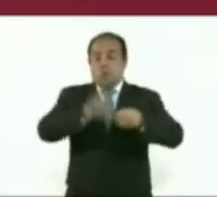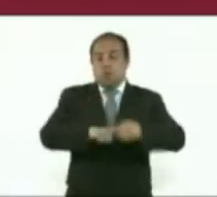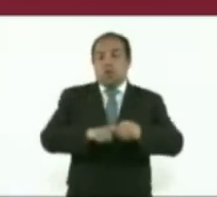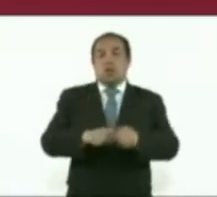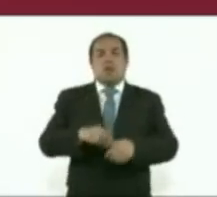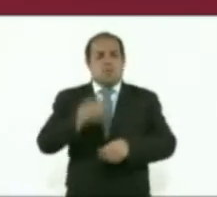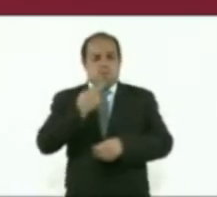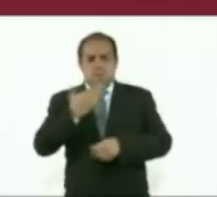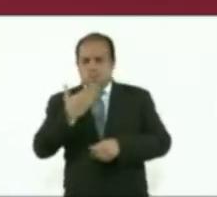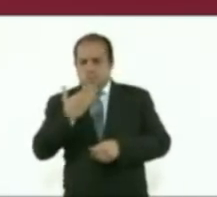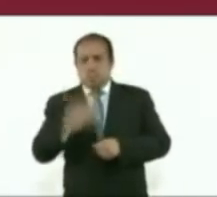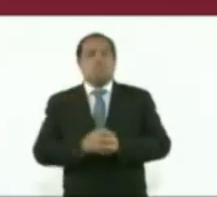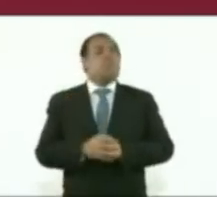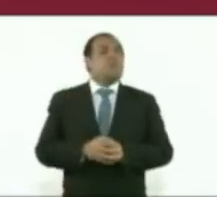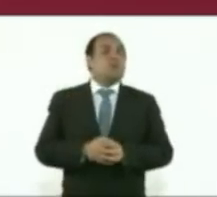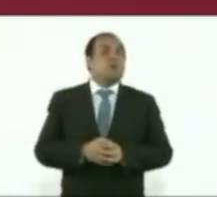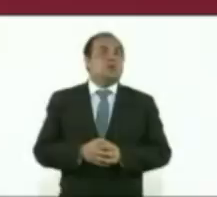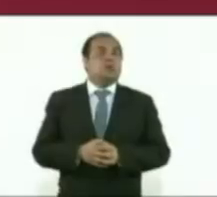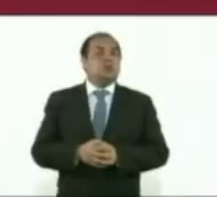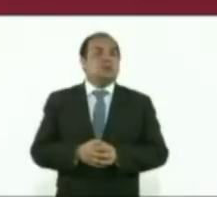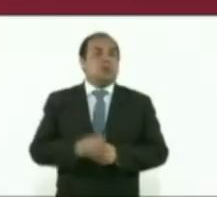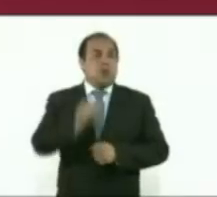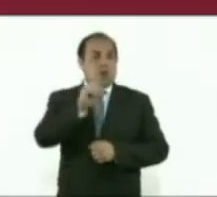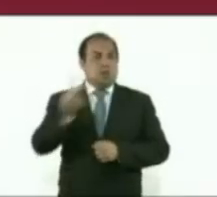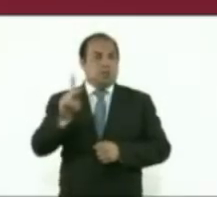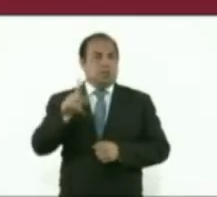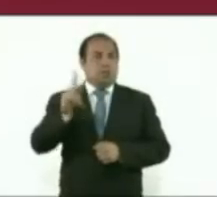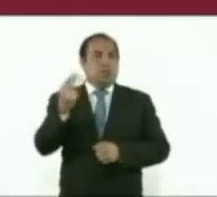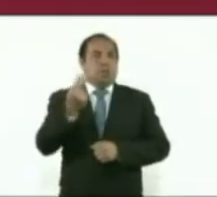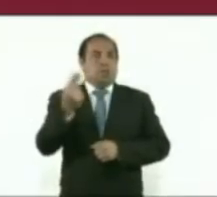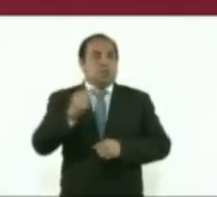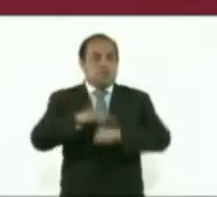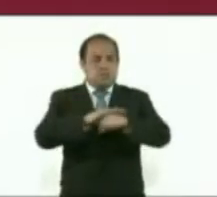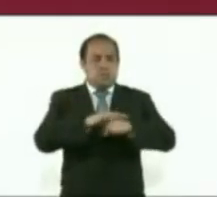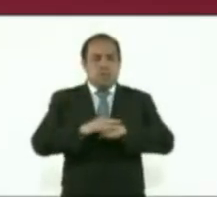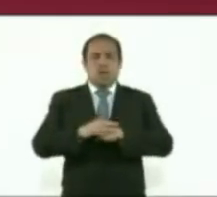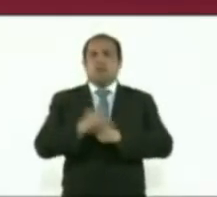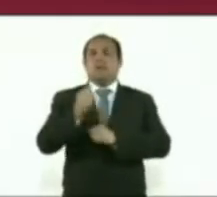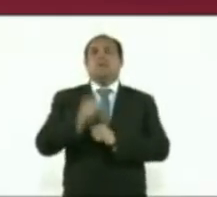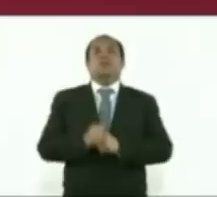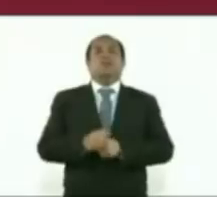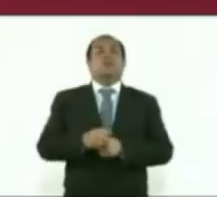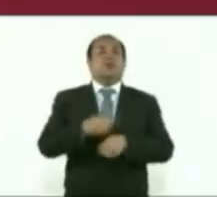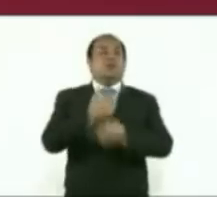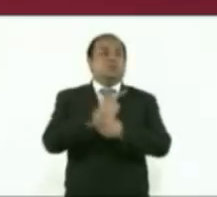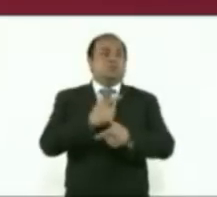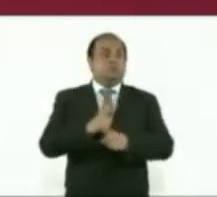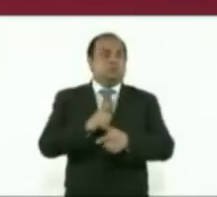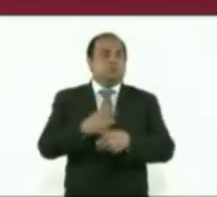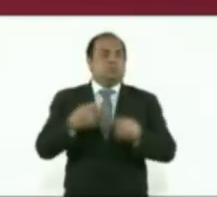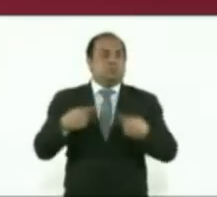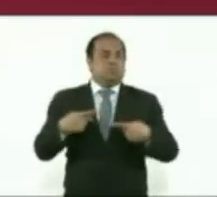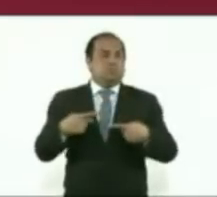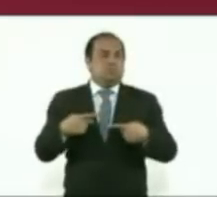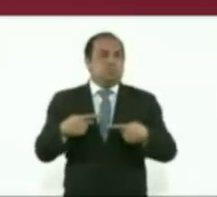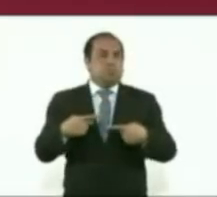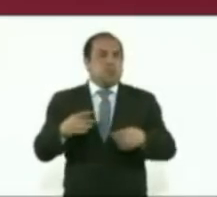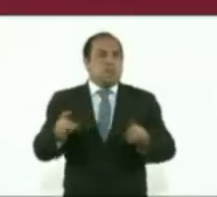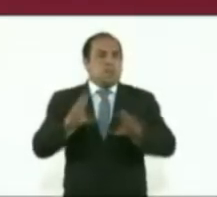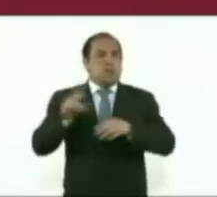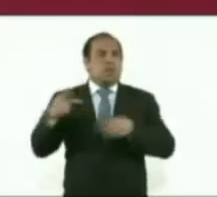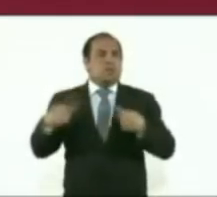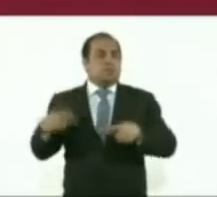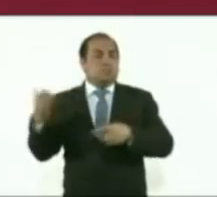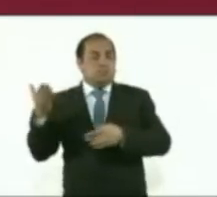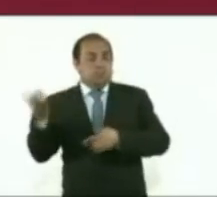necesitamos es que más taxistas se incorporen para que a la hora de que solicite la ciudadanía un taxi pues realmente haya el número de